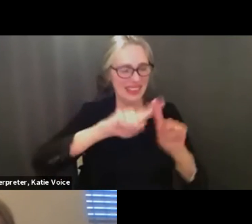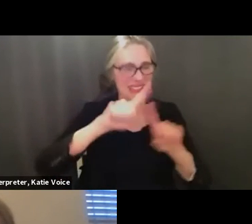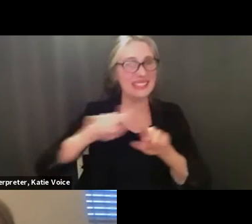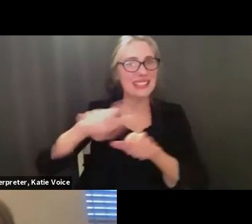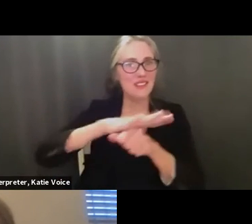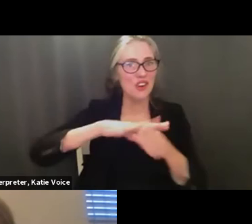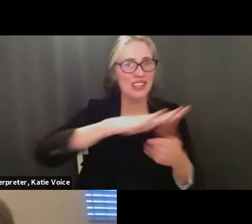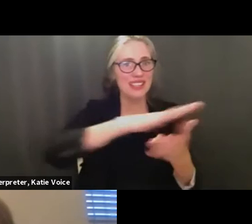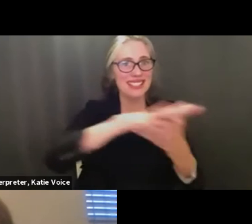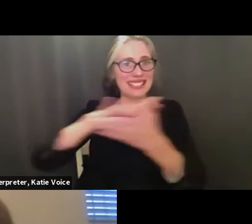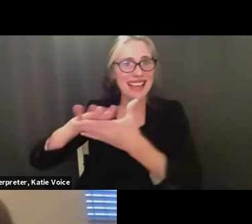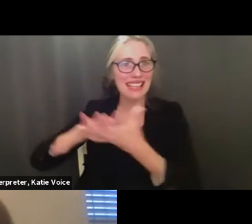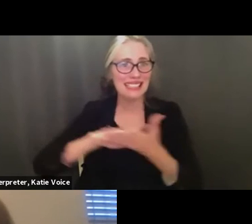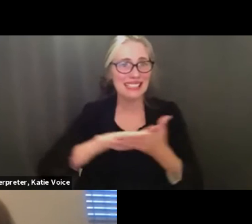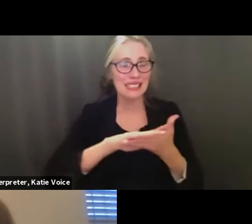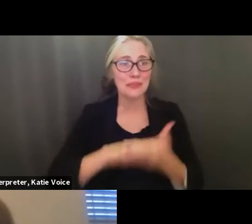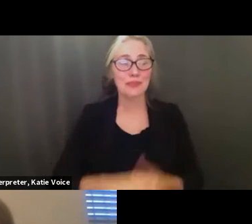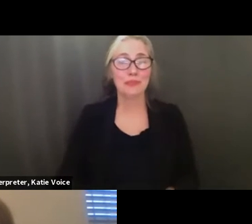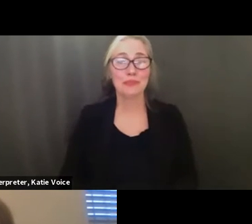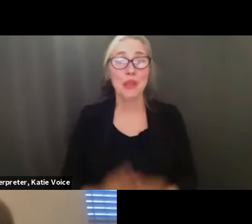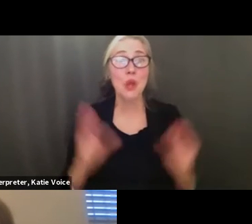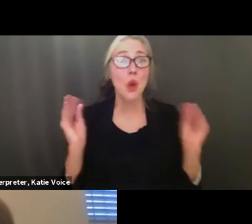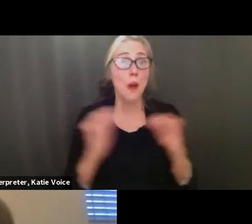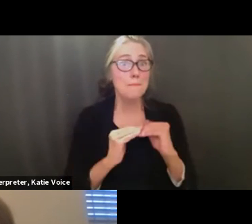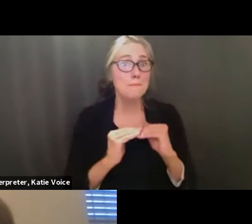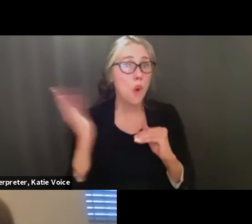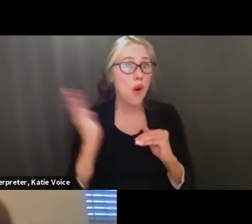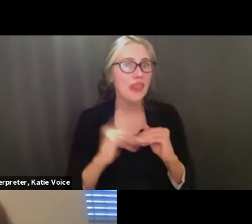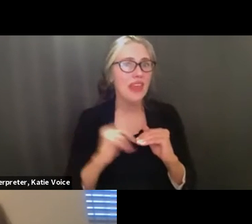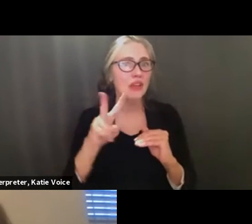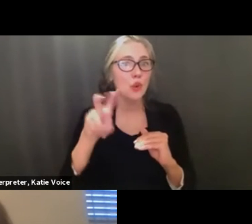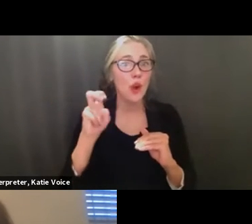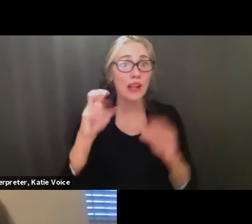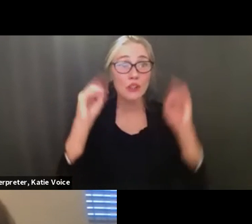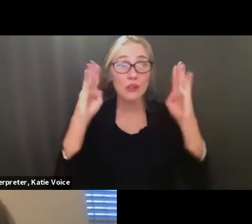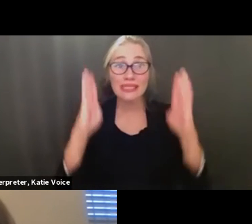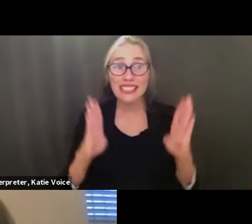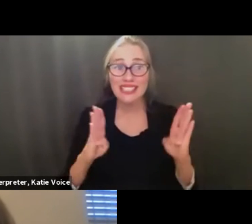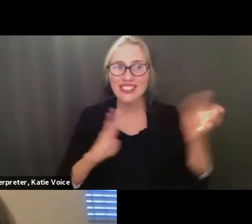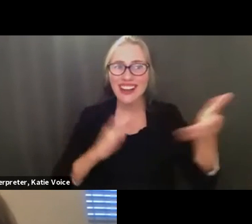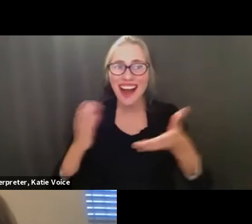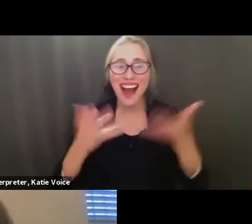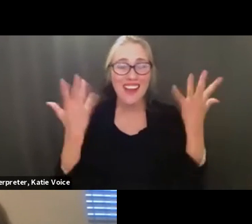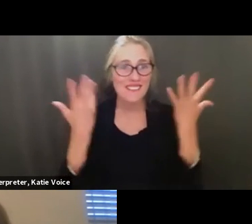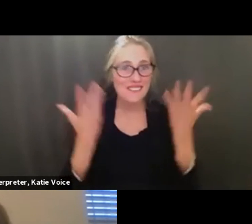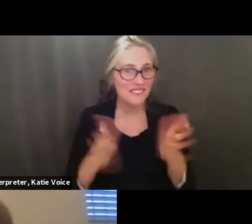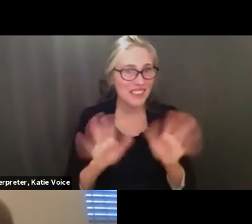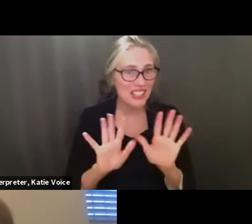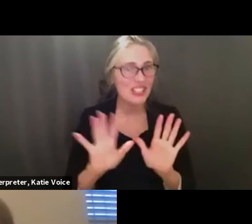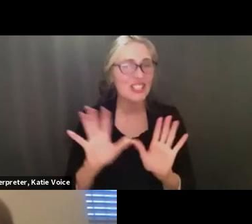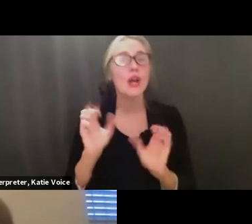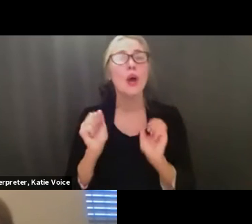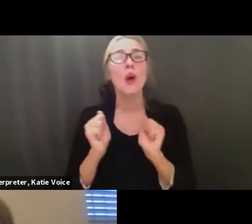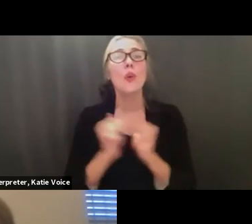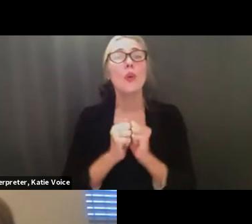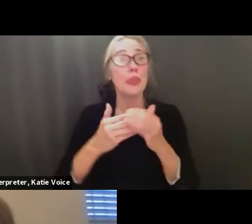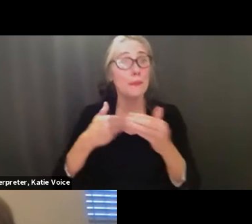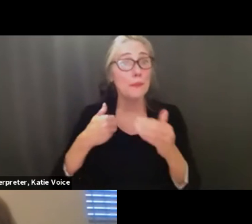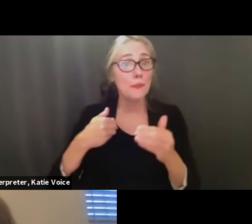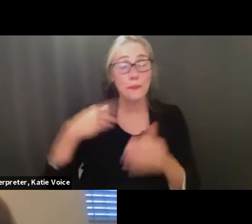para poder coordinar esos programas. Tenemos más de 200 maestros que hemos podido